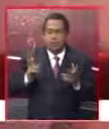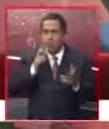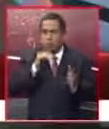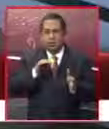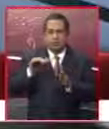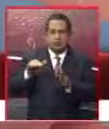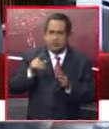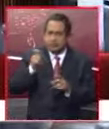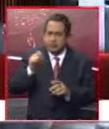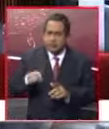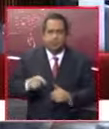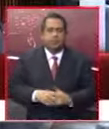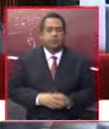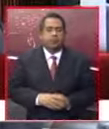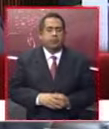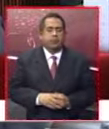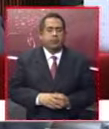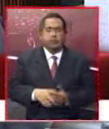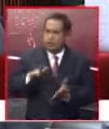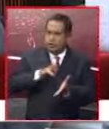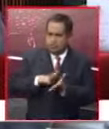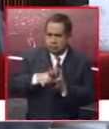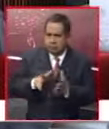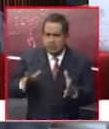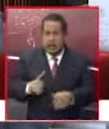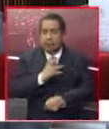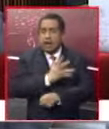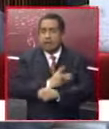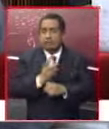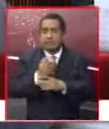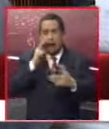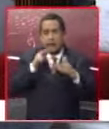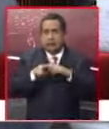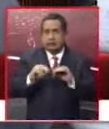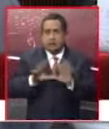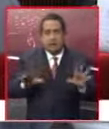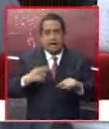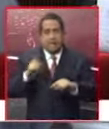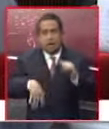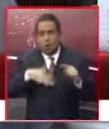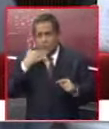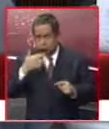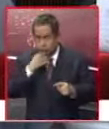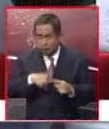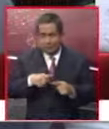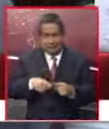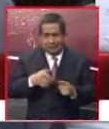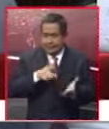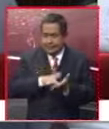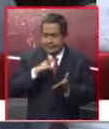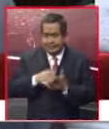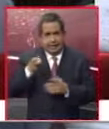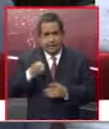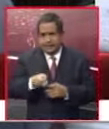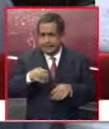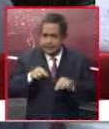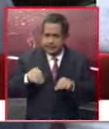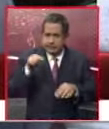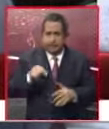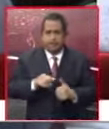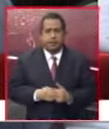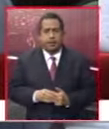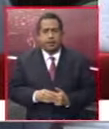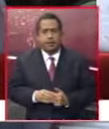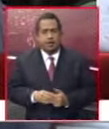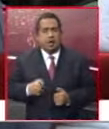dejar. Que vamos a impulsar el tema de la transparencia y el combate a la corrupción. Y pues en